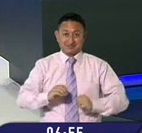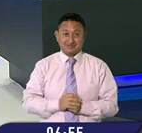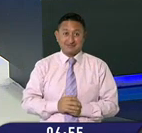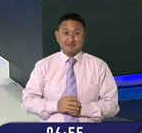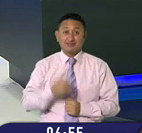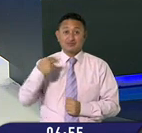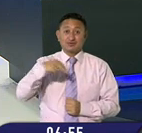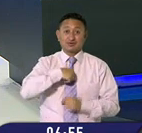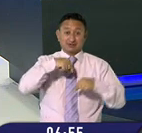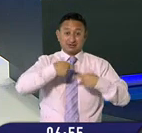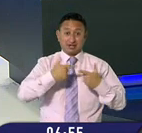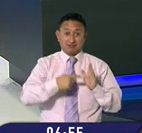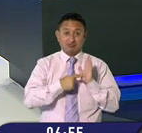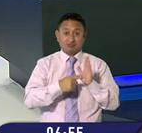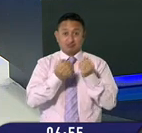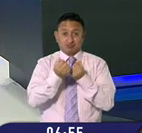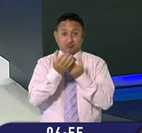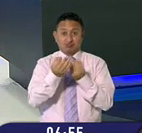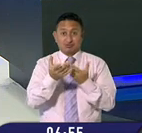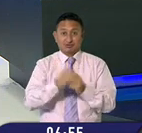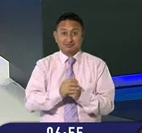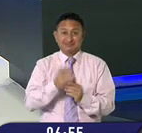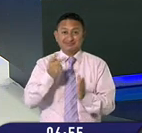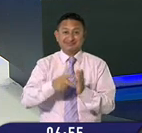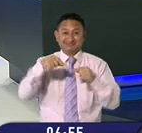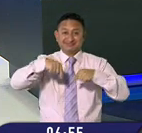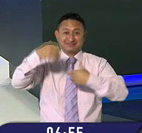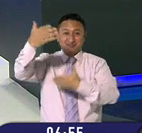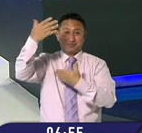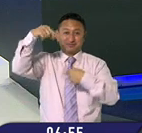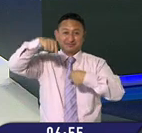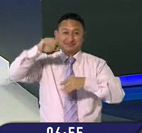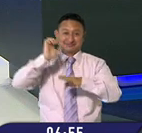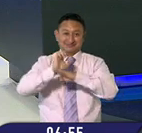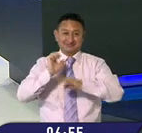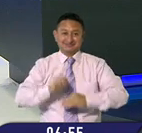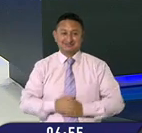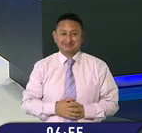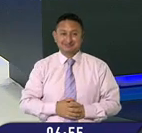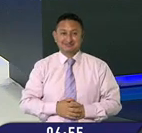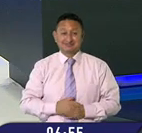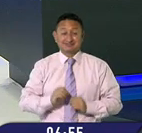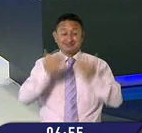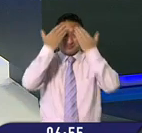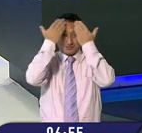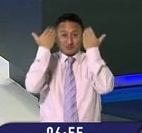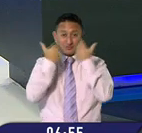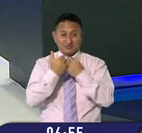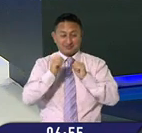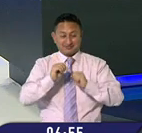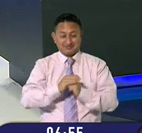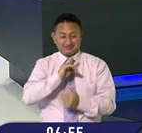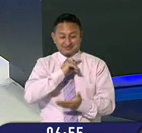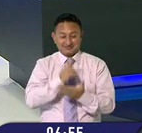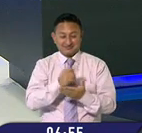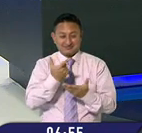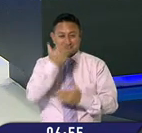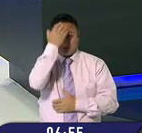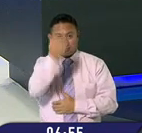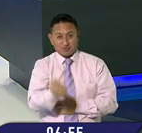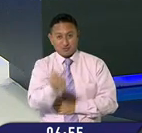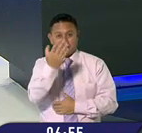que sucedió en la parte política de El País, mi querida Anita. Así es, Robert, amigos televidentes, muy buenos días. Gracias por acompañarnos en esta nueva